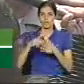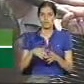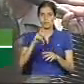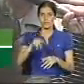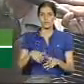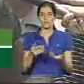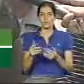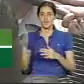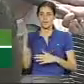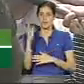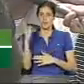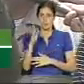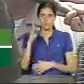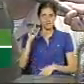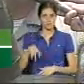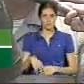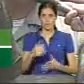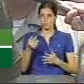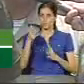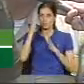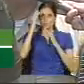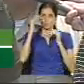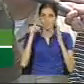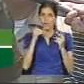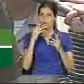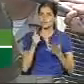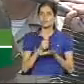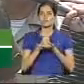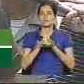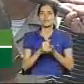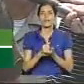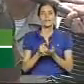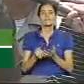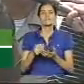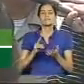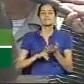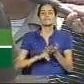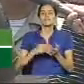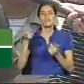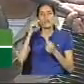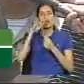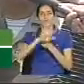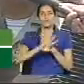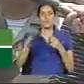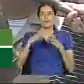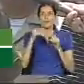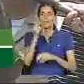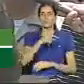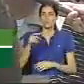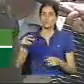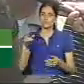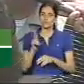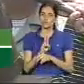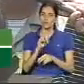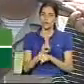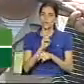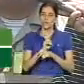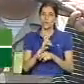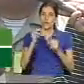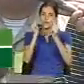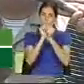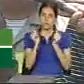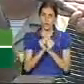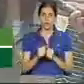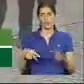los templos, las iglesias, para brindarle la seguridad que se merece todos los venezolanos que utilizaron el estado de Anzoátegui como